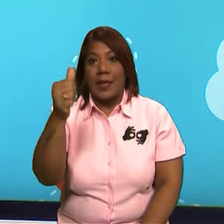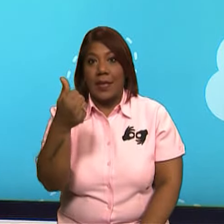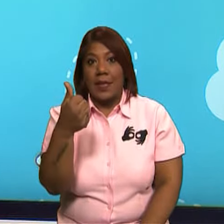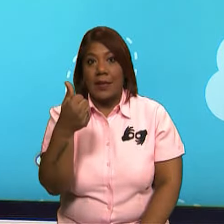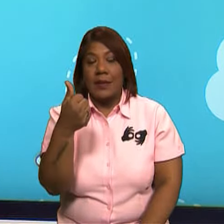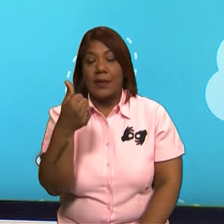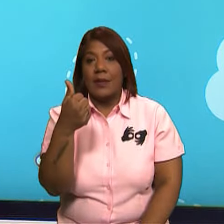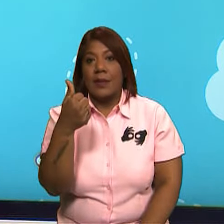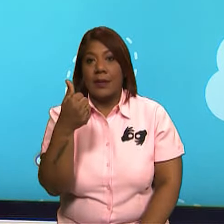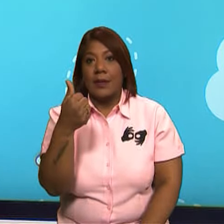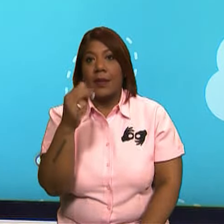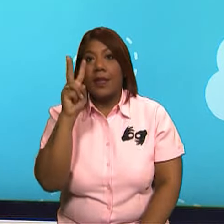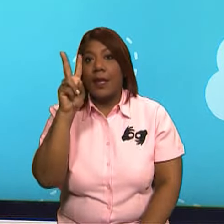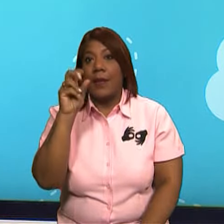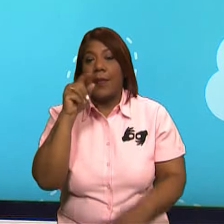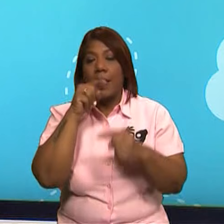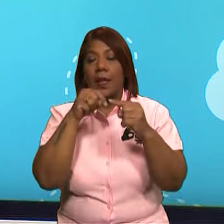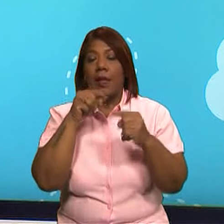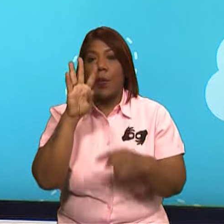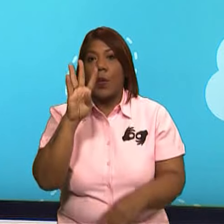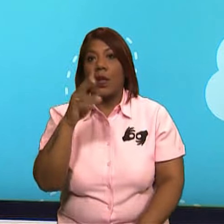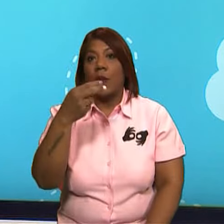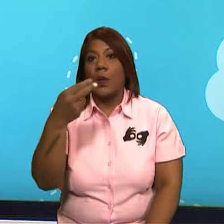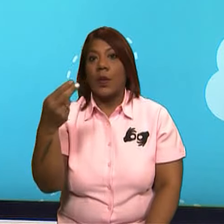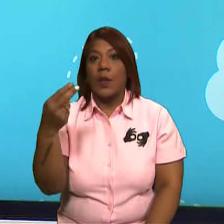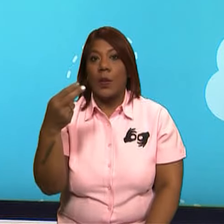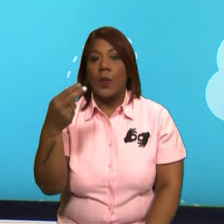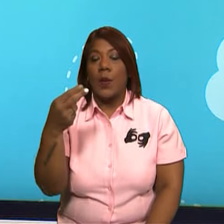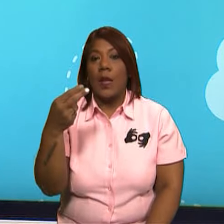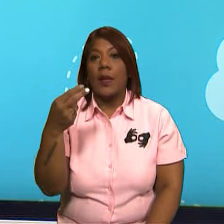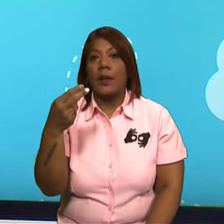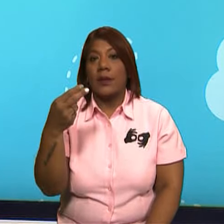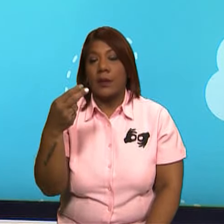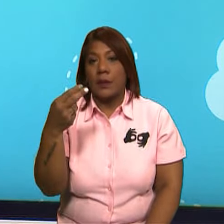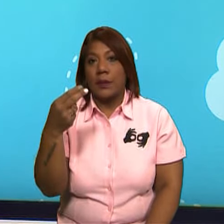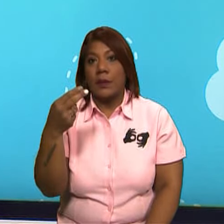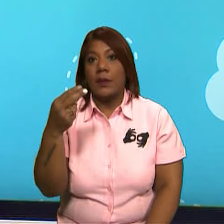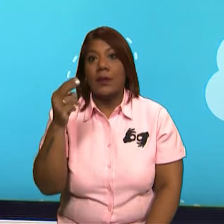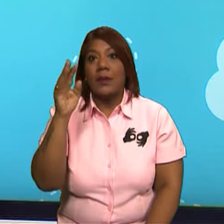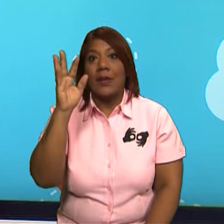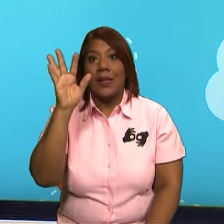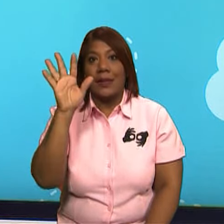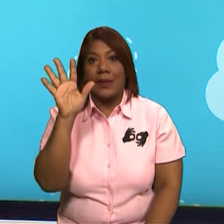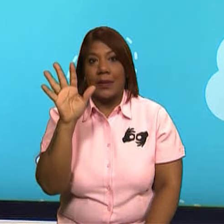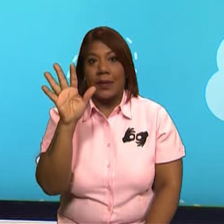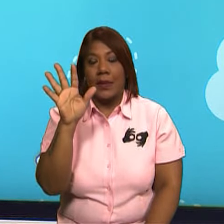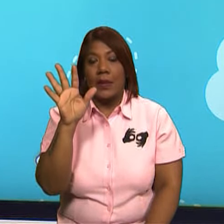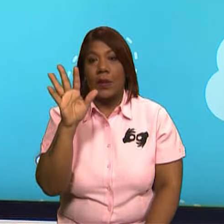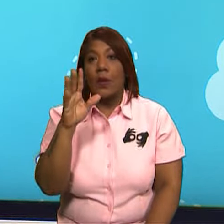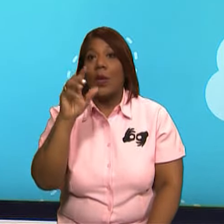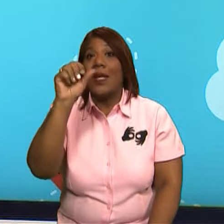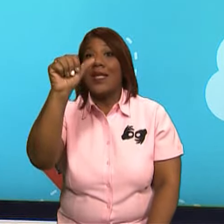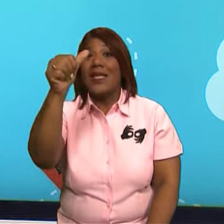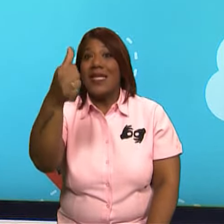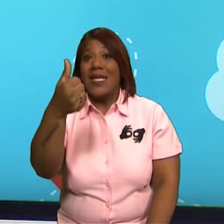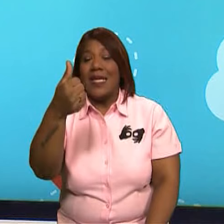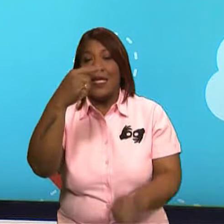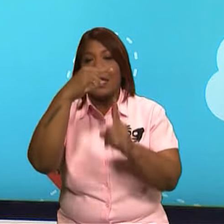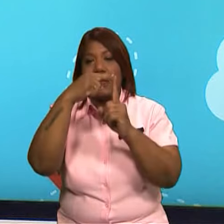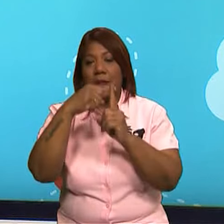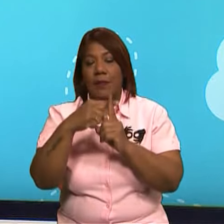divisor, da 10. Y 20 entre 4 también da 5. Ahora debo sumar